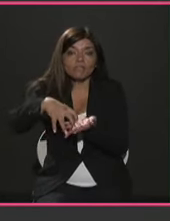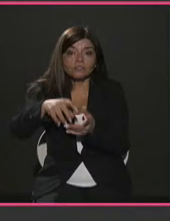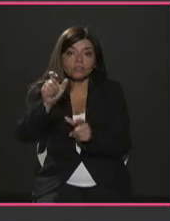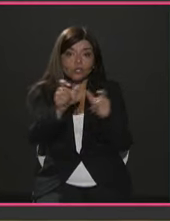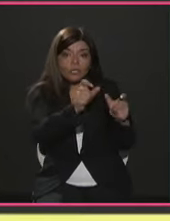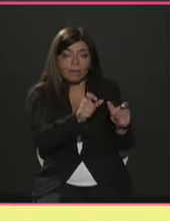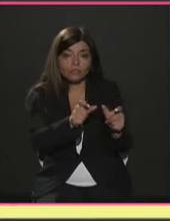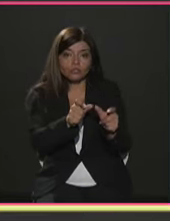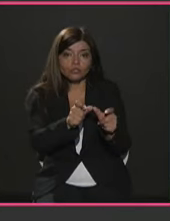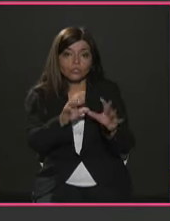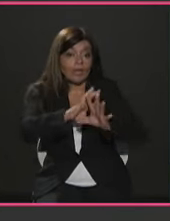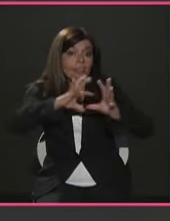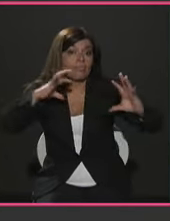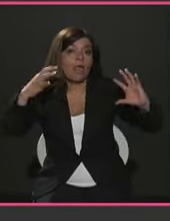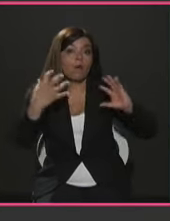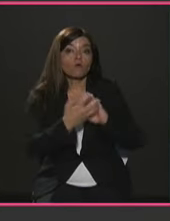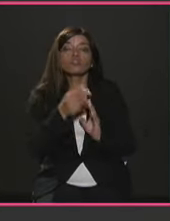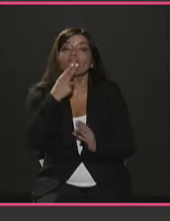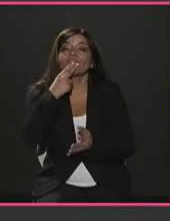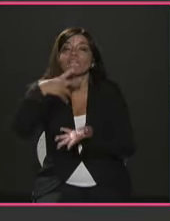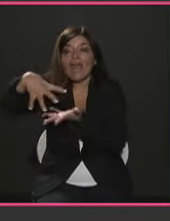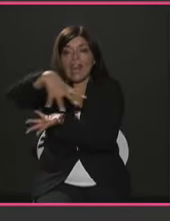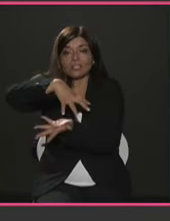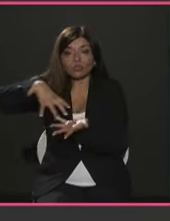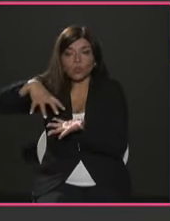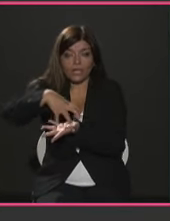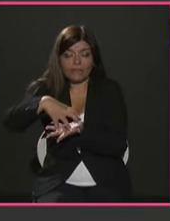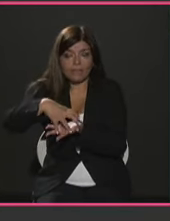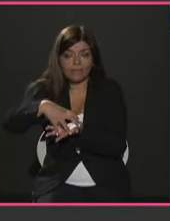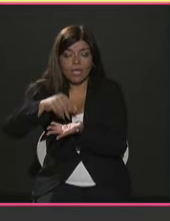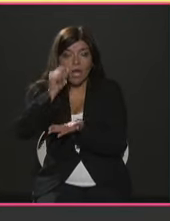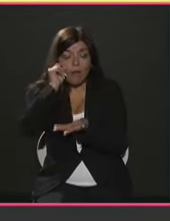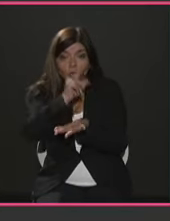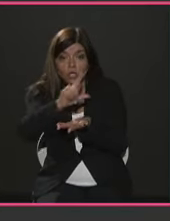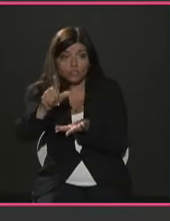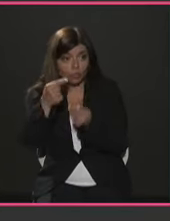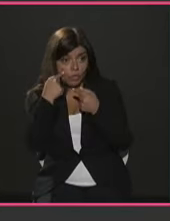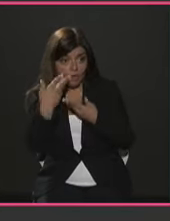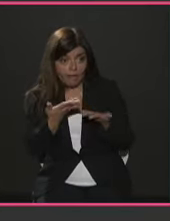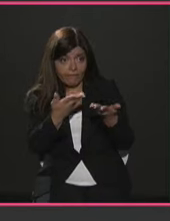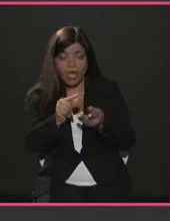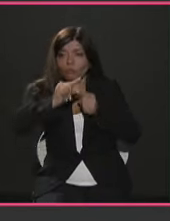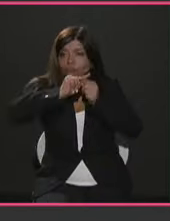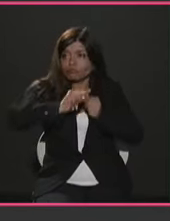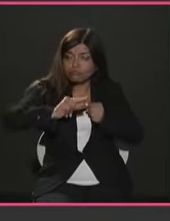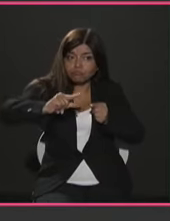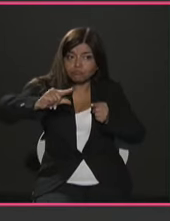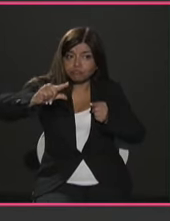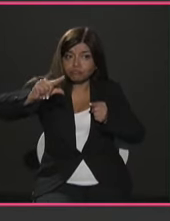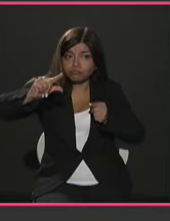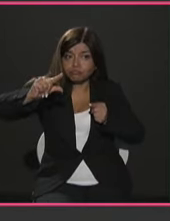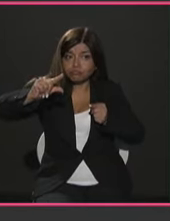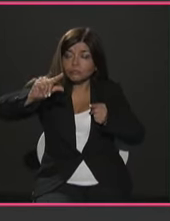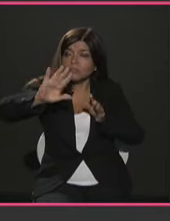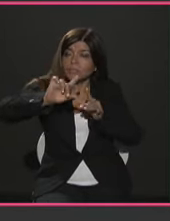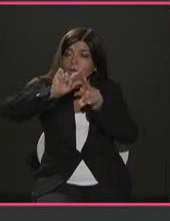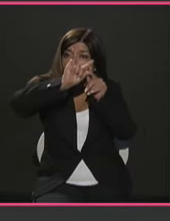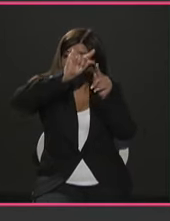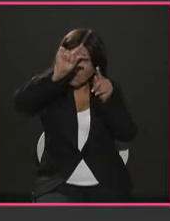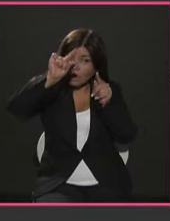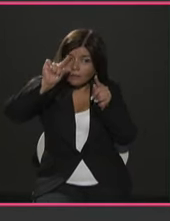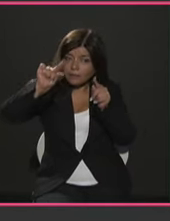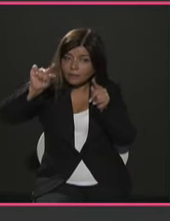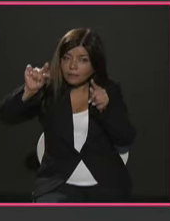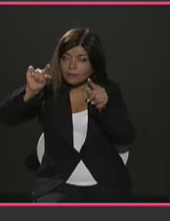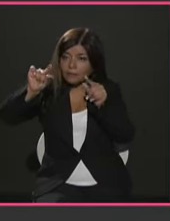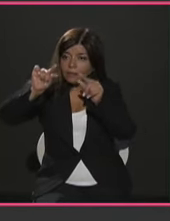población del mundo vive en ciudades y la proyección ustedes la ven es una línea continua que se